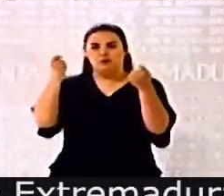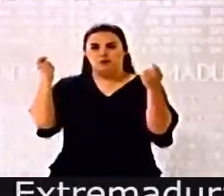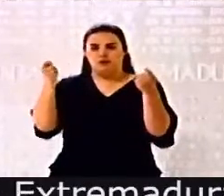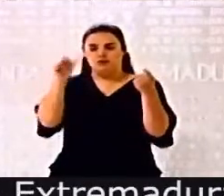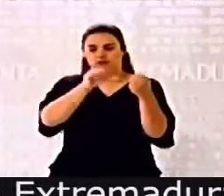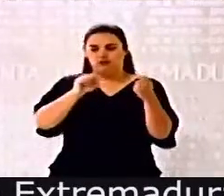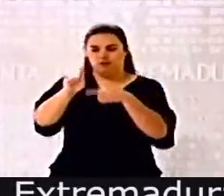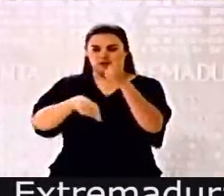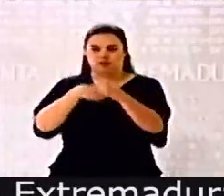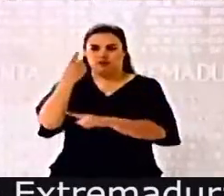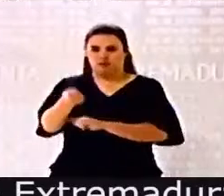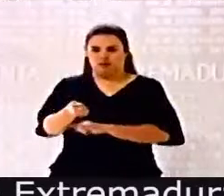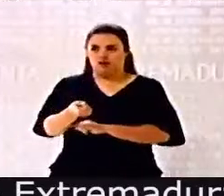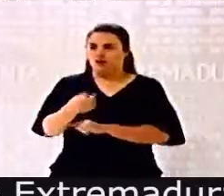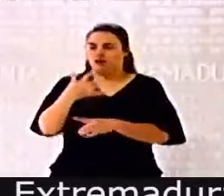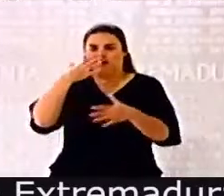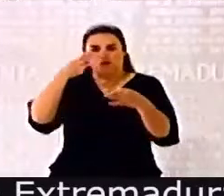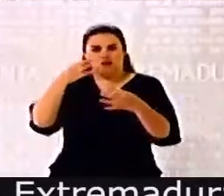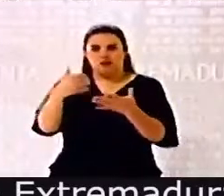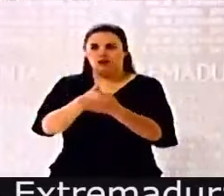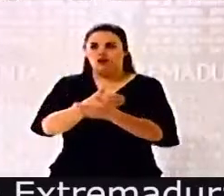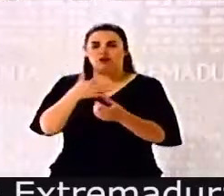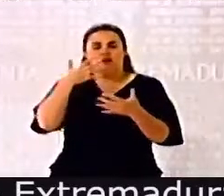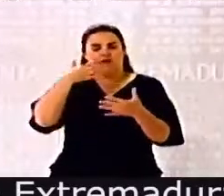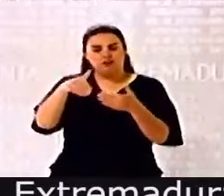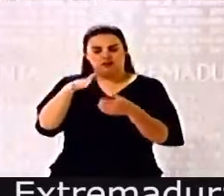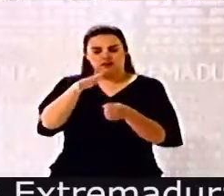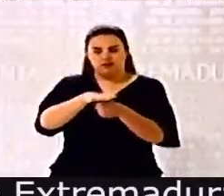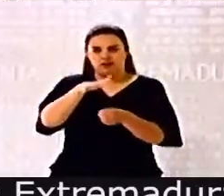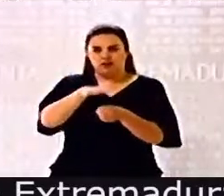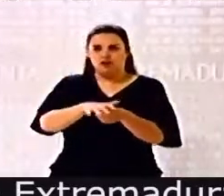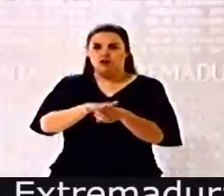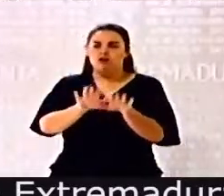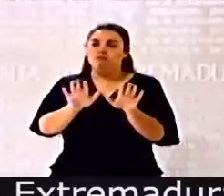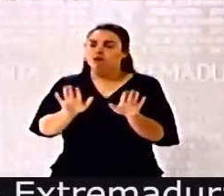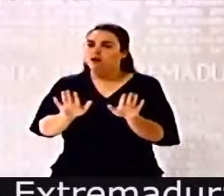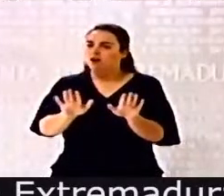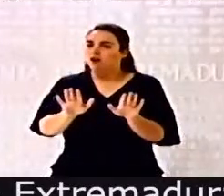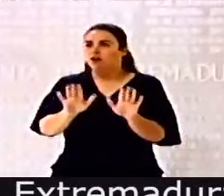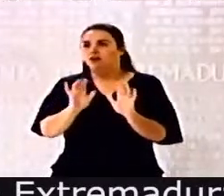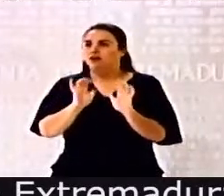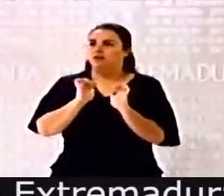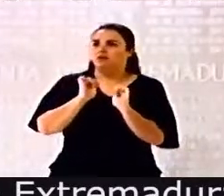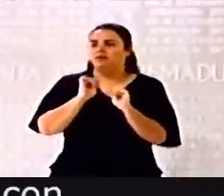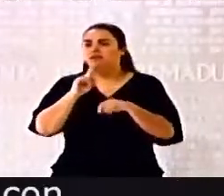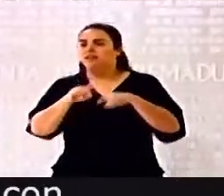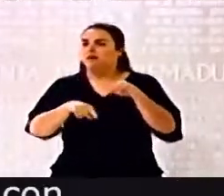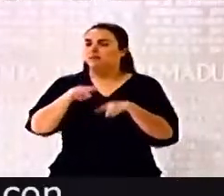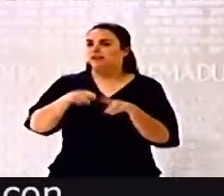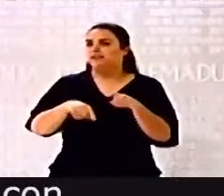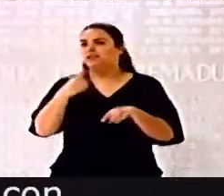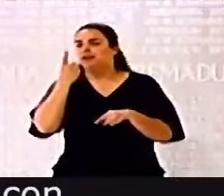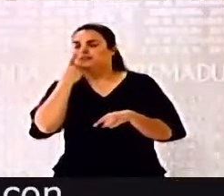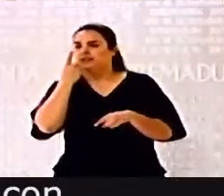la semana que viene, con casi toda probabilidad el martes, pero en principio en función de cómo